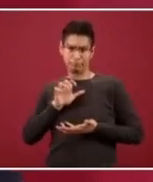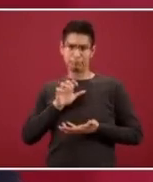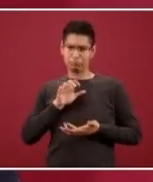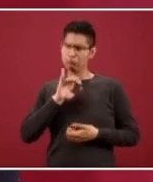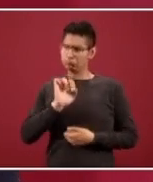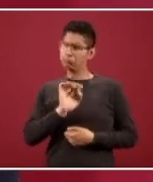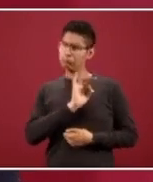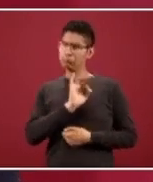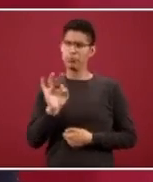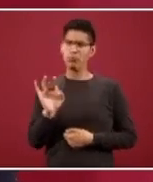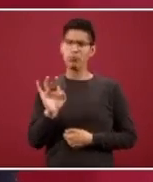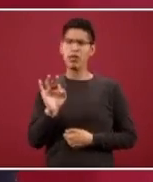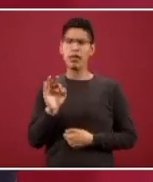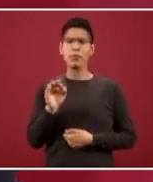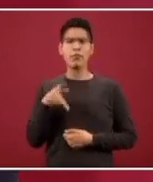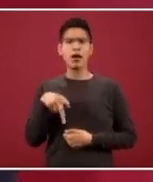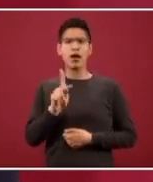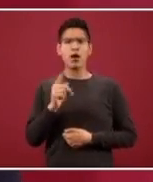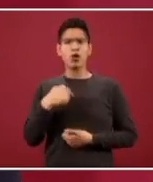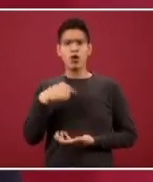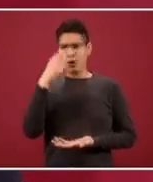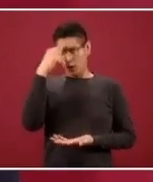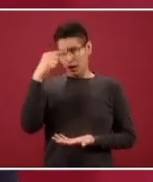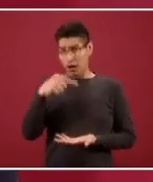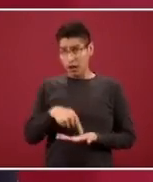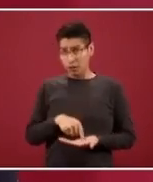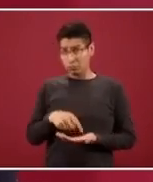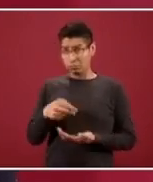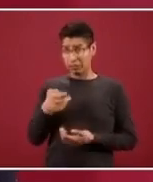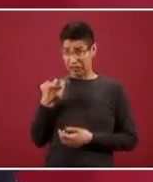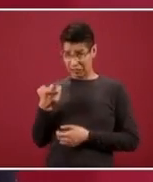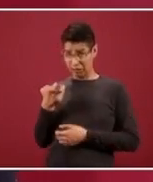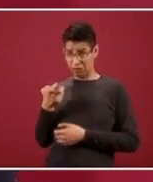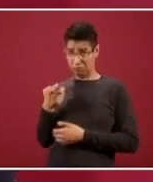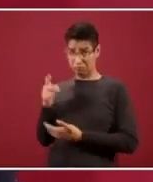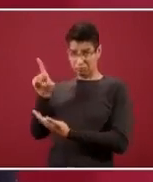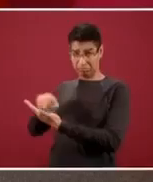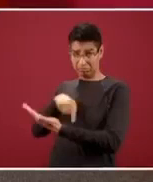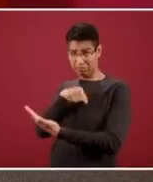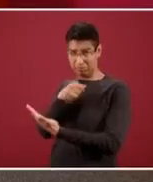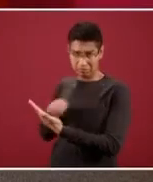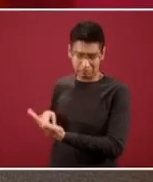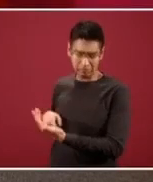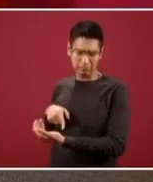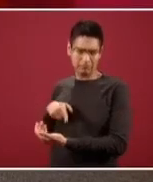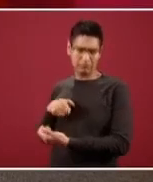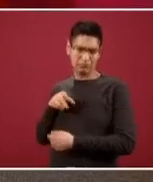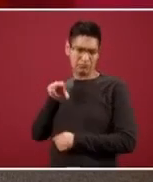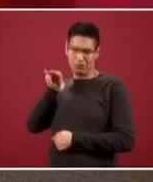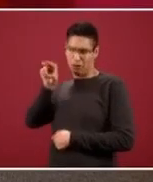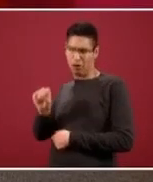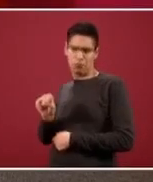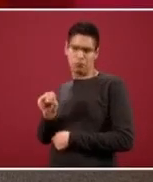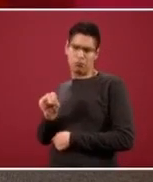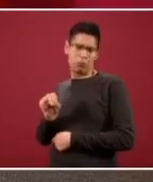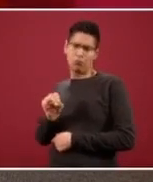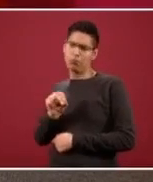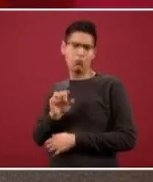Yo creo que no hay una restricción, ¿sí? No hay una restricción en el mercado.